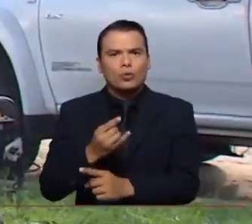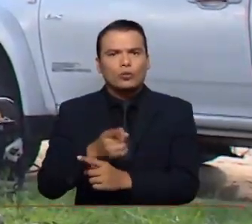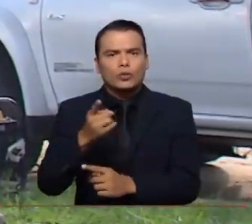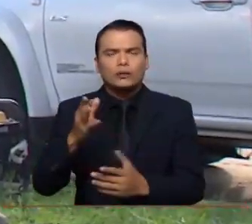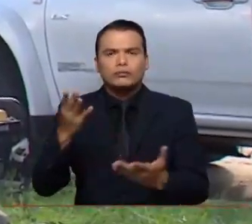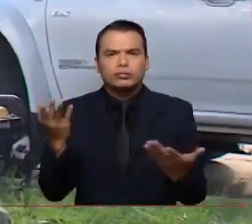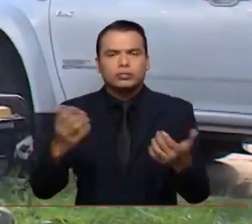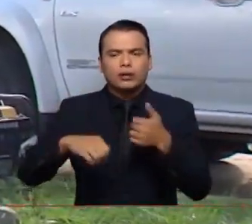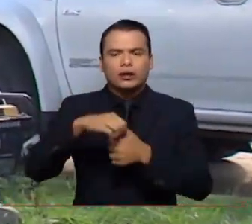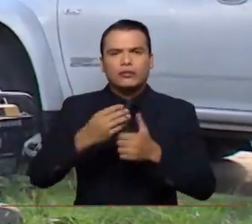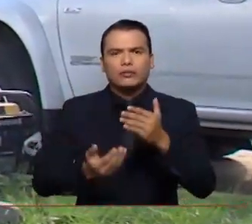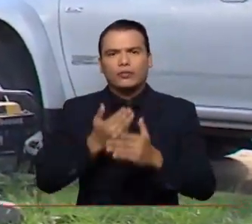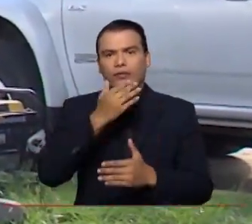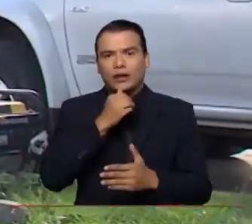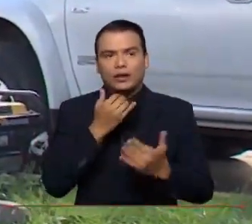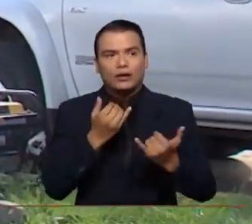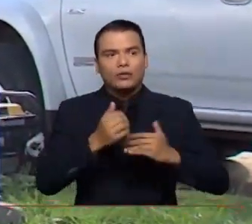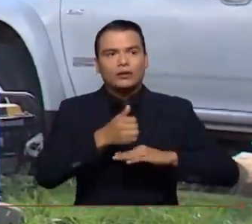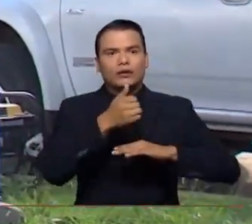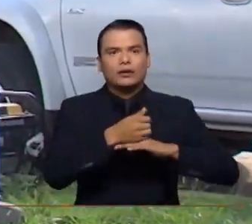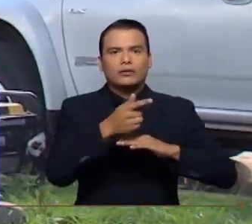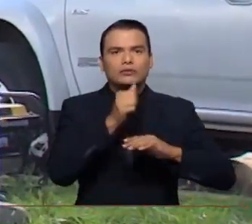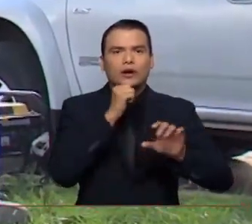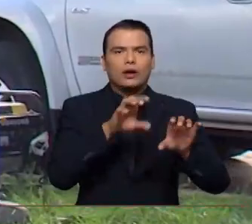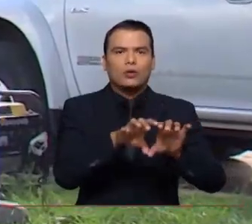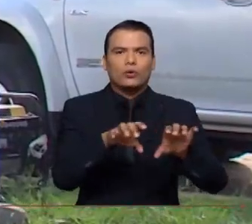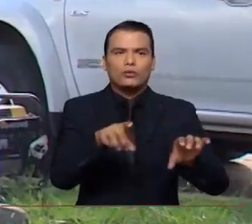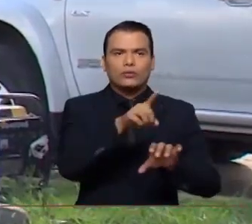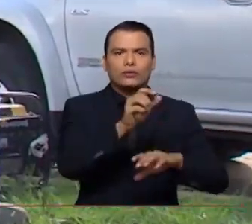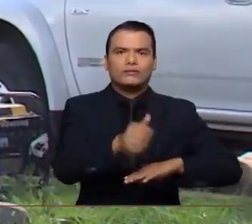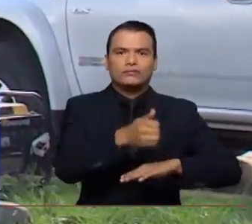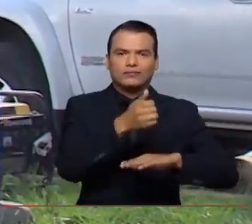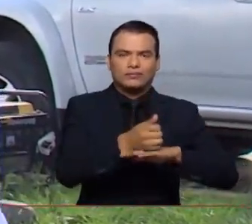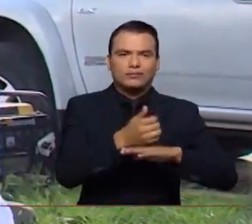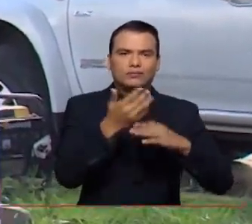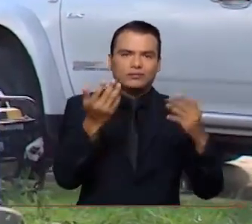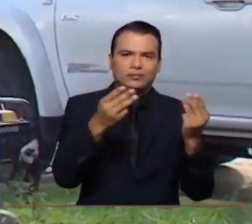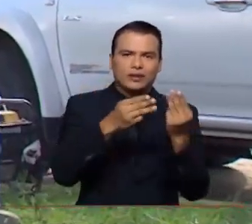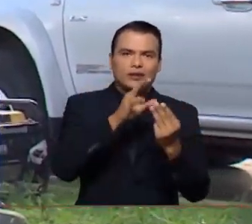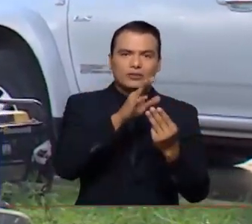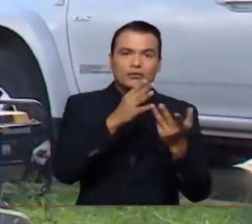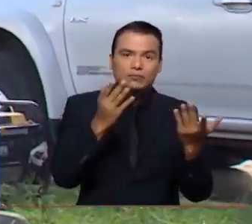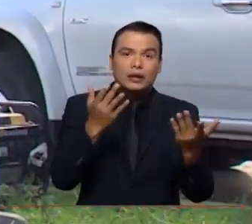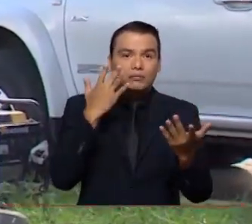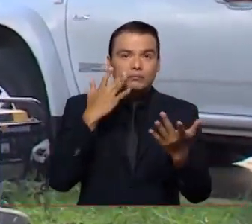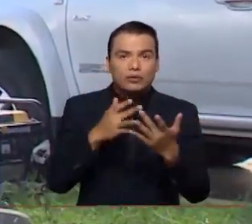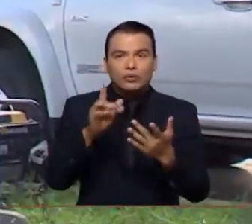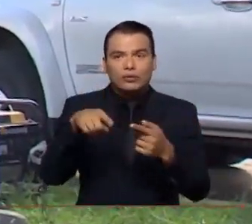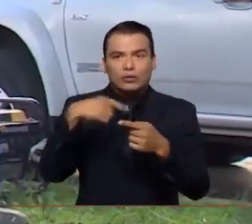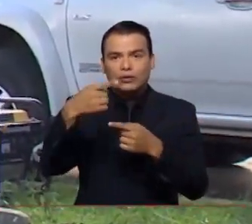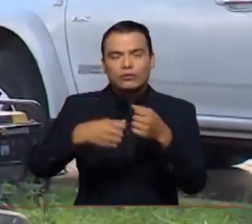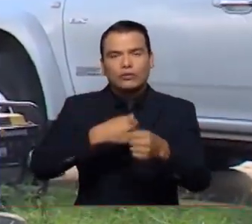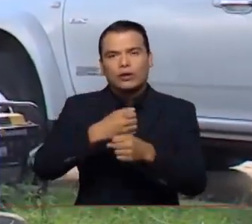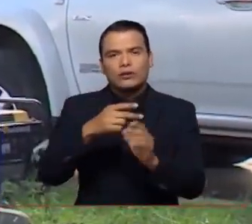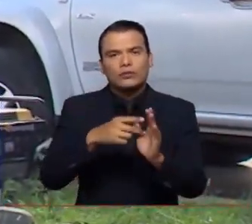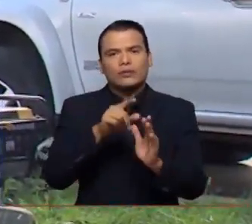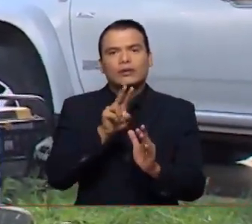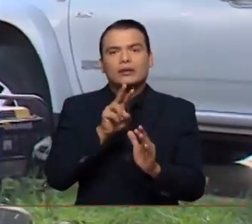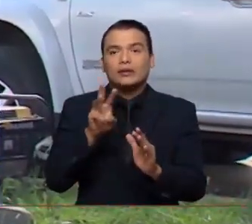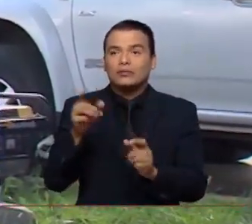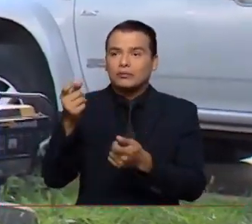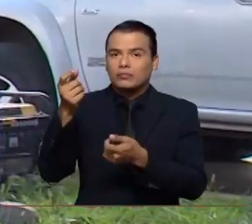de Acueducto de Empresas Municipales de Cali es que se asignen los recursos, el presupuesto apropiado para la próxima vigencia, el año